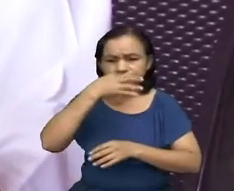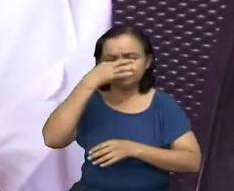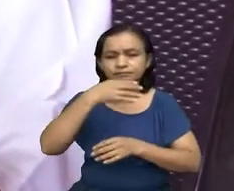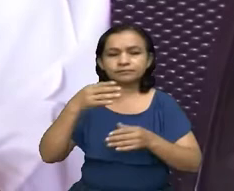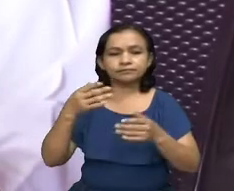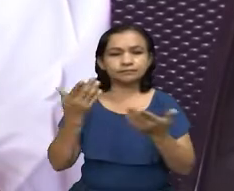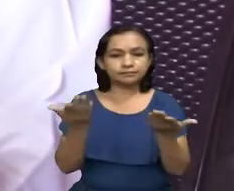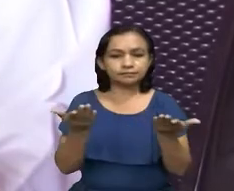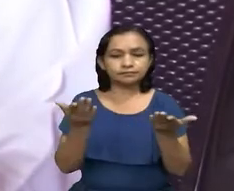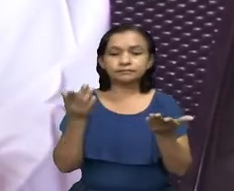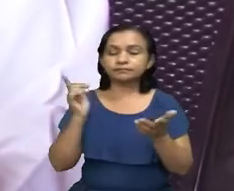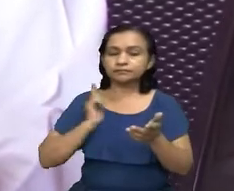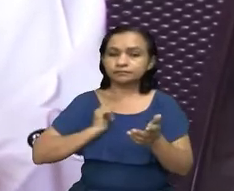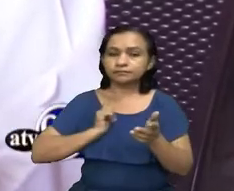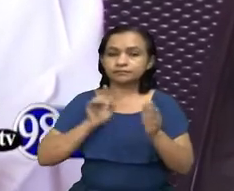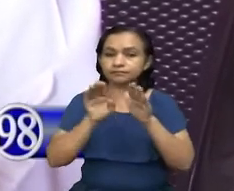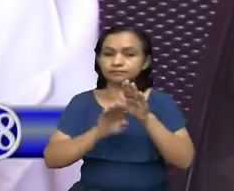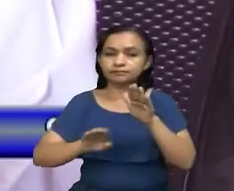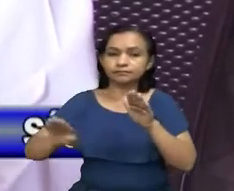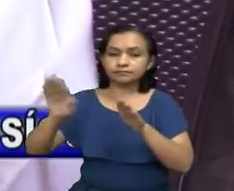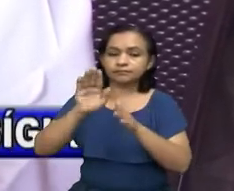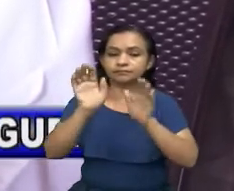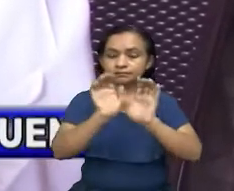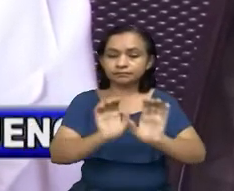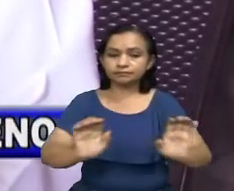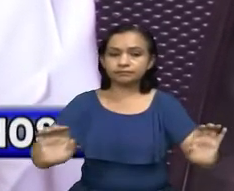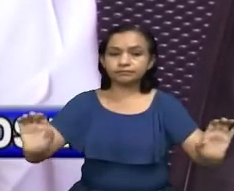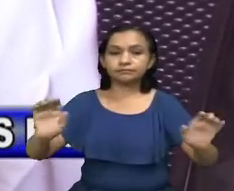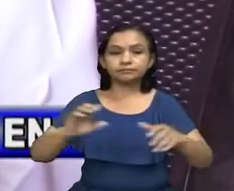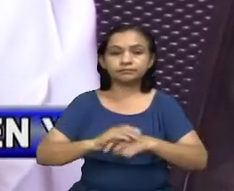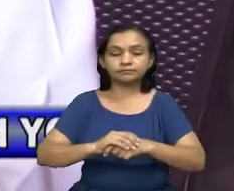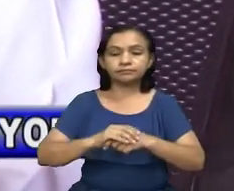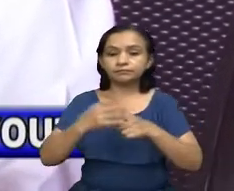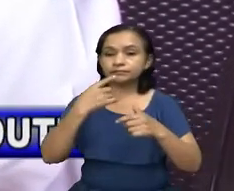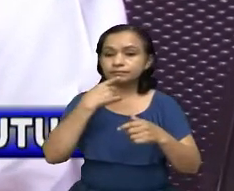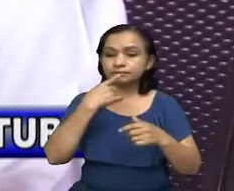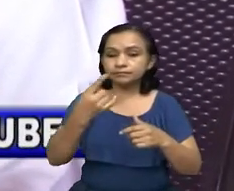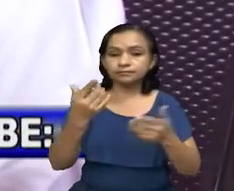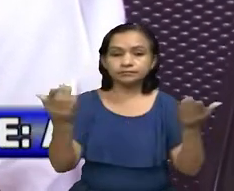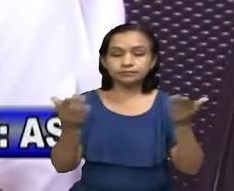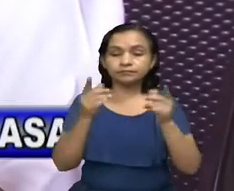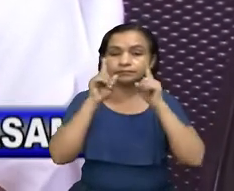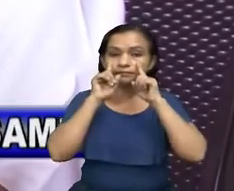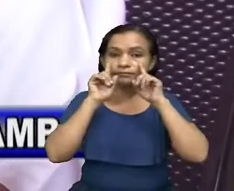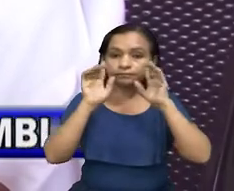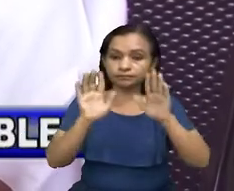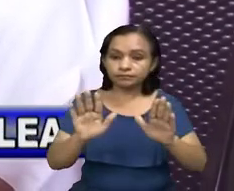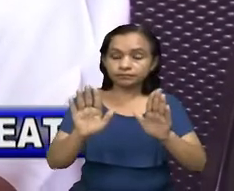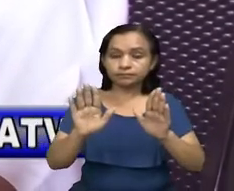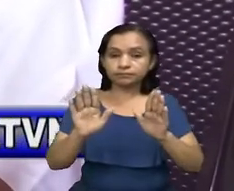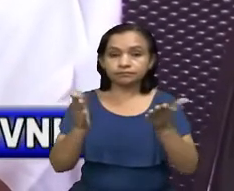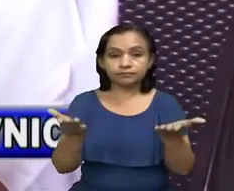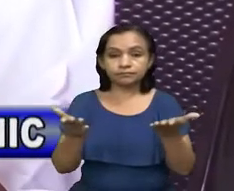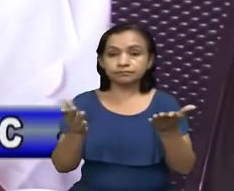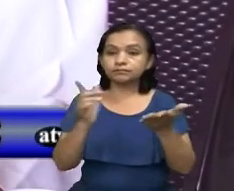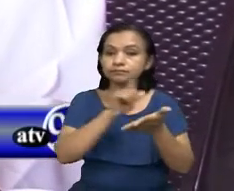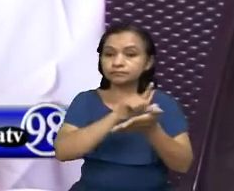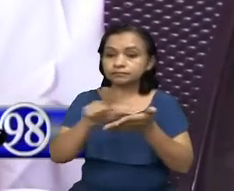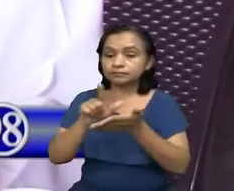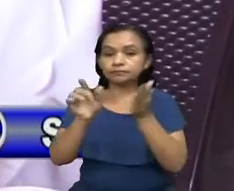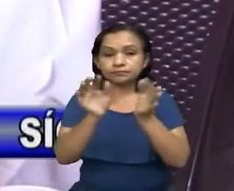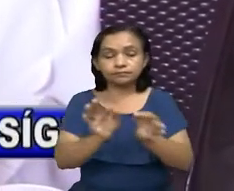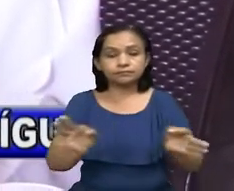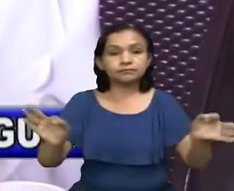agudas que afectan principalmente, pues, a los niños. Entonces las recomendaciones son pues cuidar, ¿verdad? La higiene es